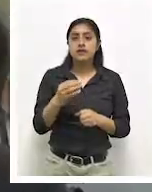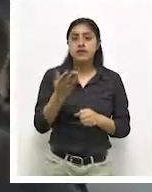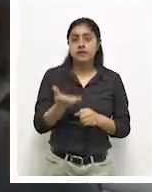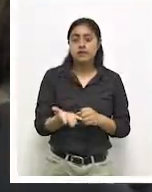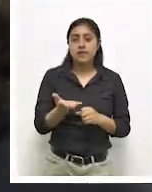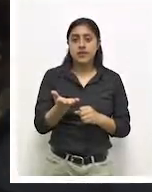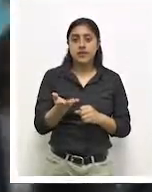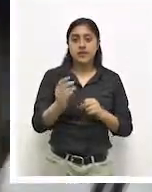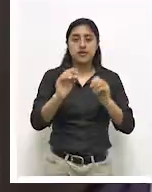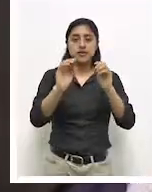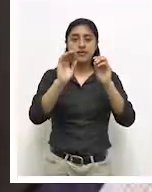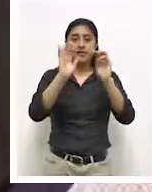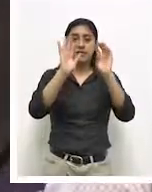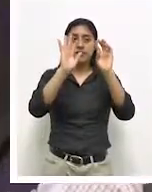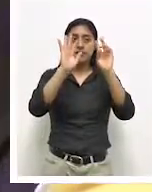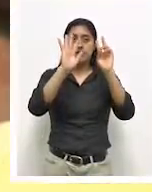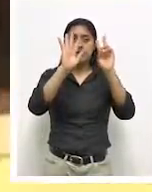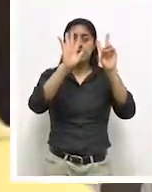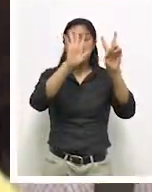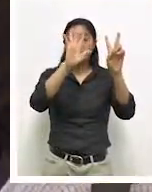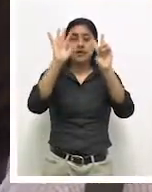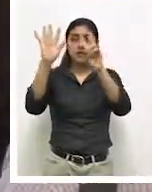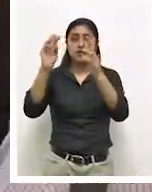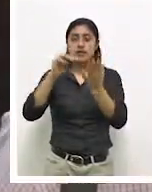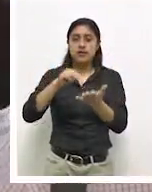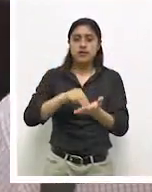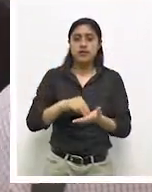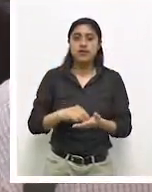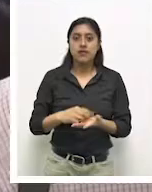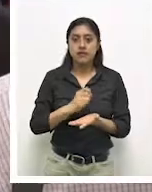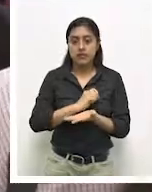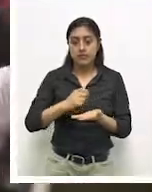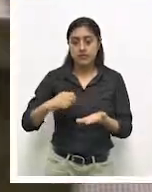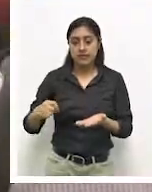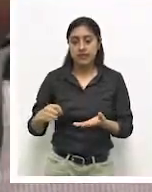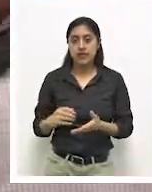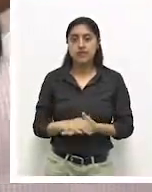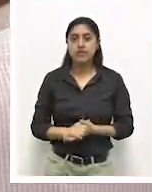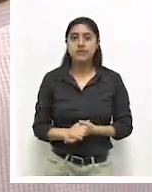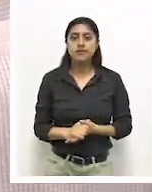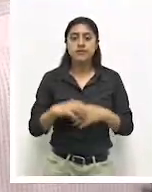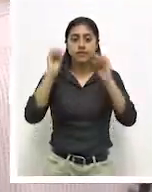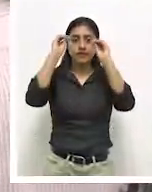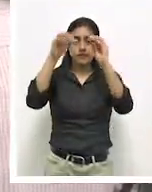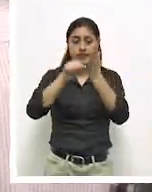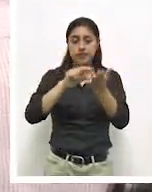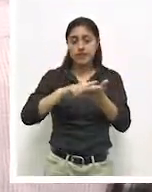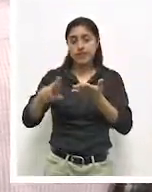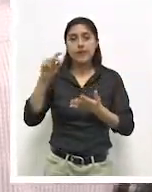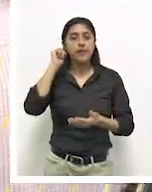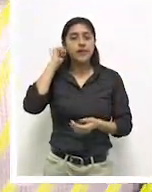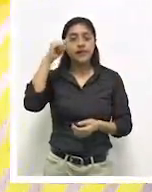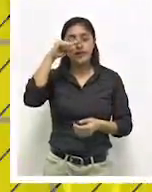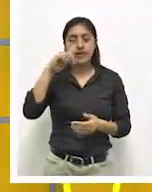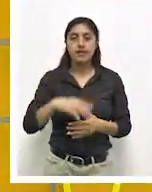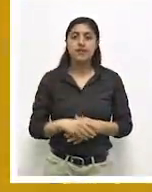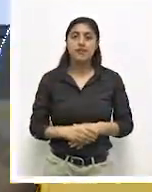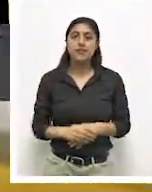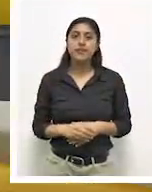soltería y este año se han pedido 77,000. Informó para InfoRENAP Edgar López.